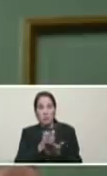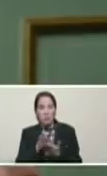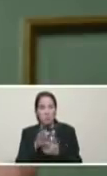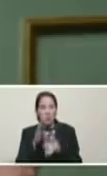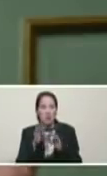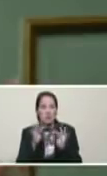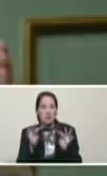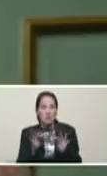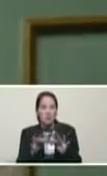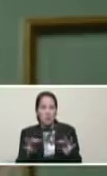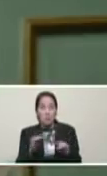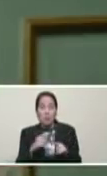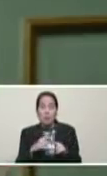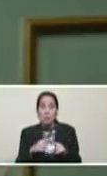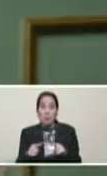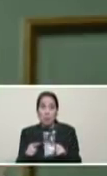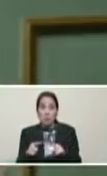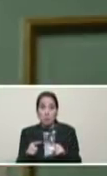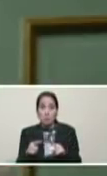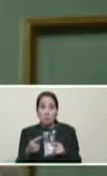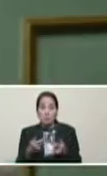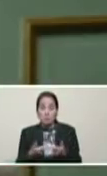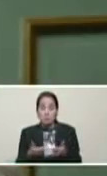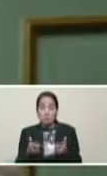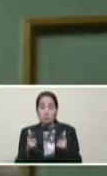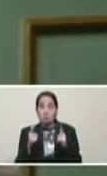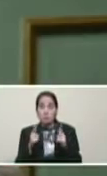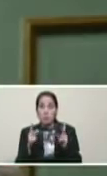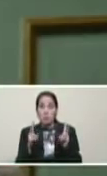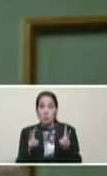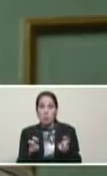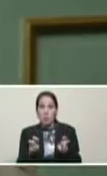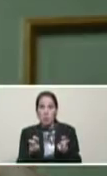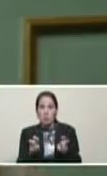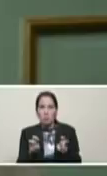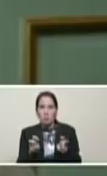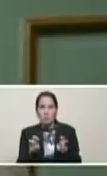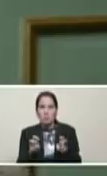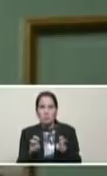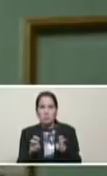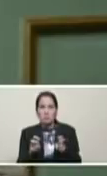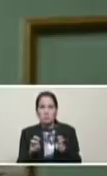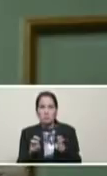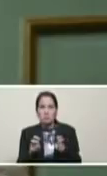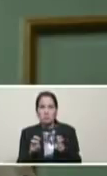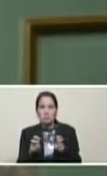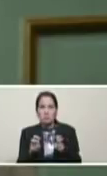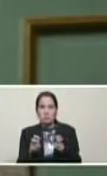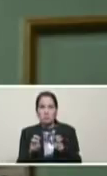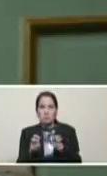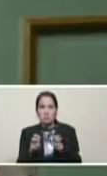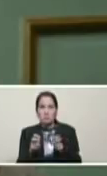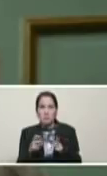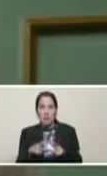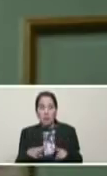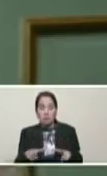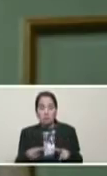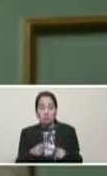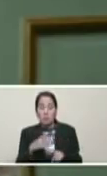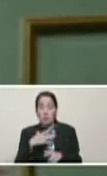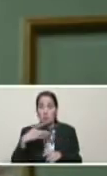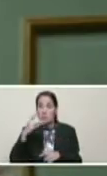nos ha permitido de nuevo retomar en esta coyuntura el espíritu